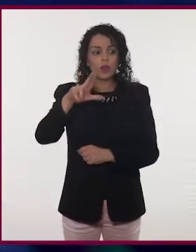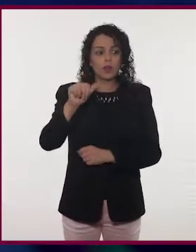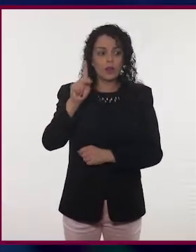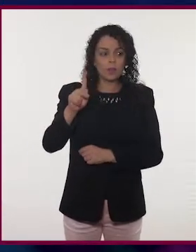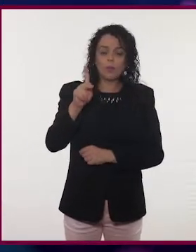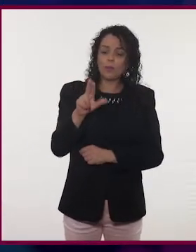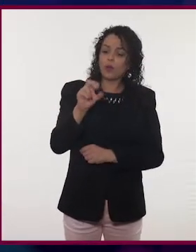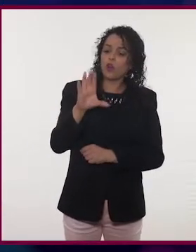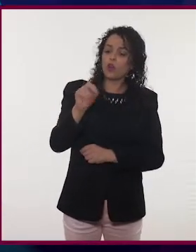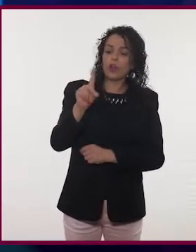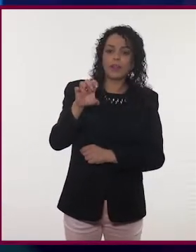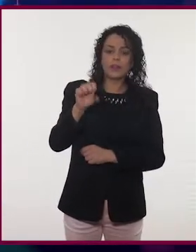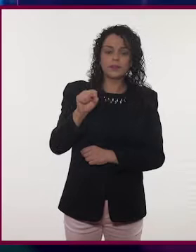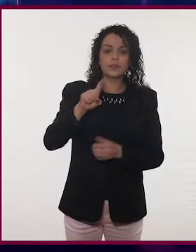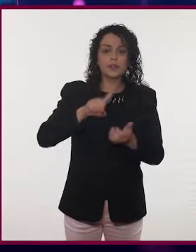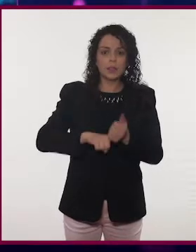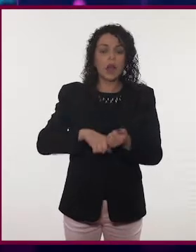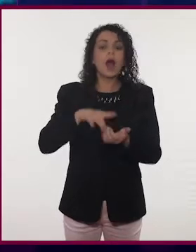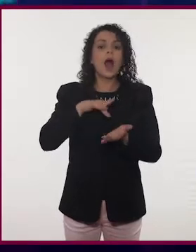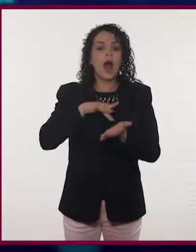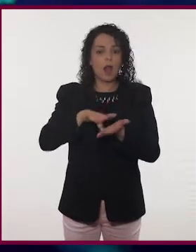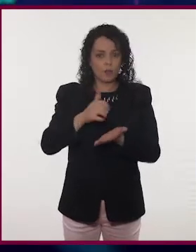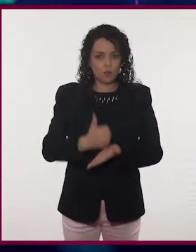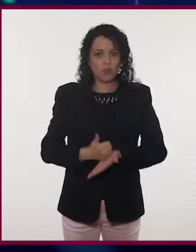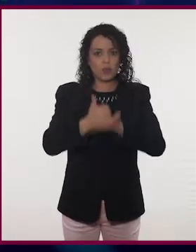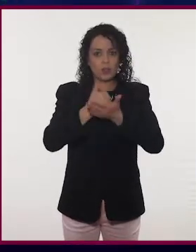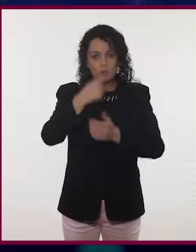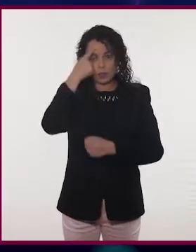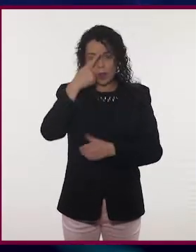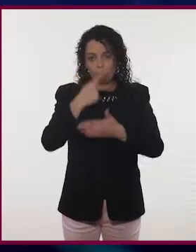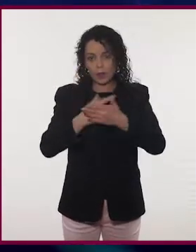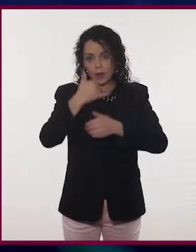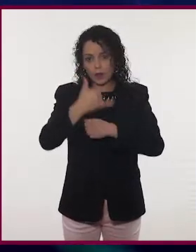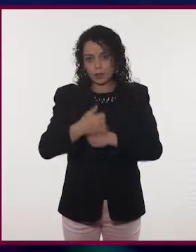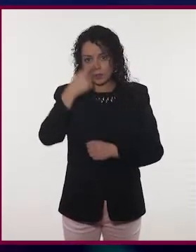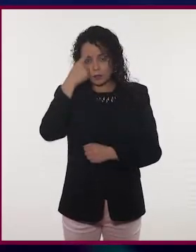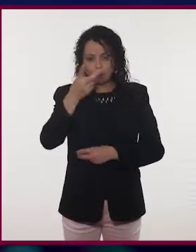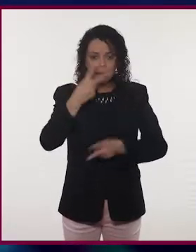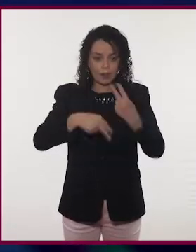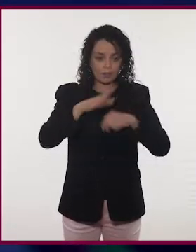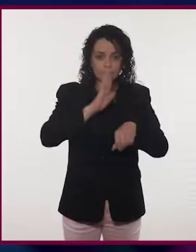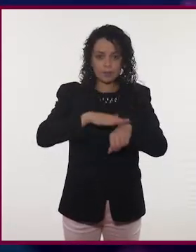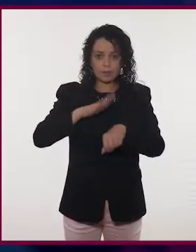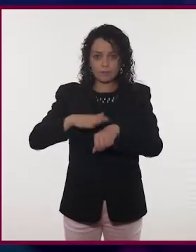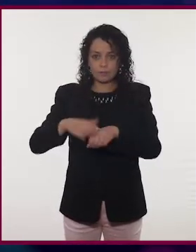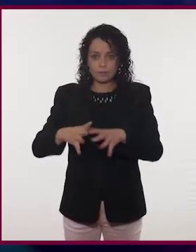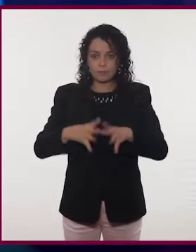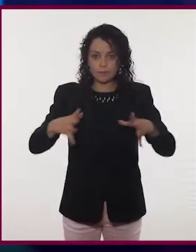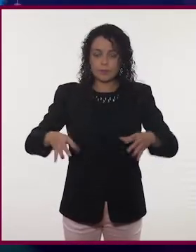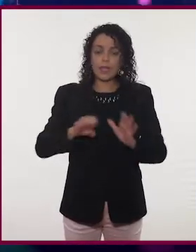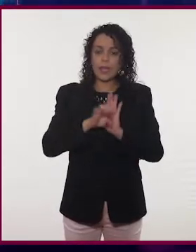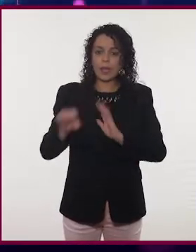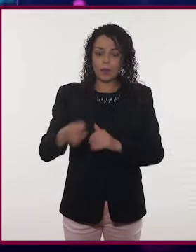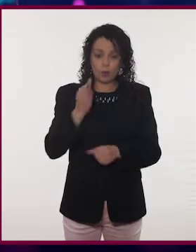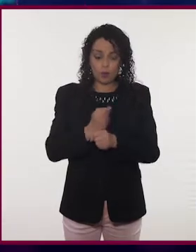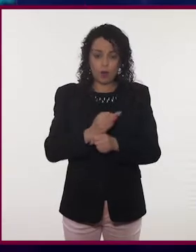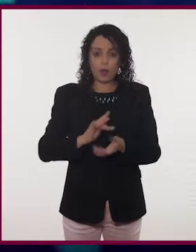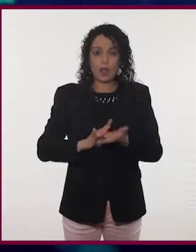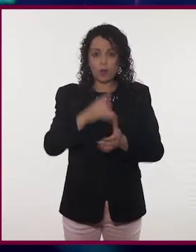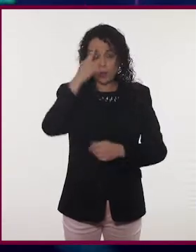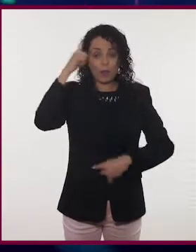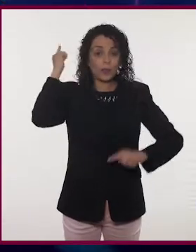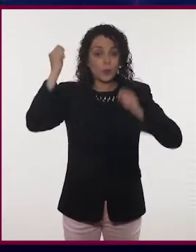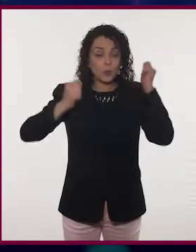PROCODES, en la que te apoyan para realizar proyectos productivos. En este caso, te apoyan para el